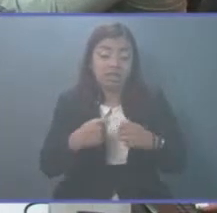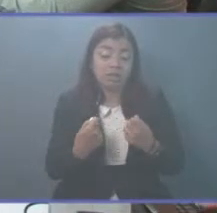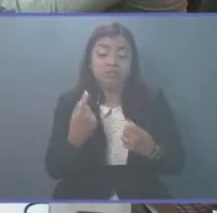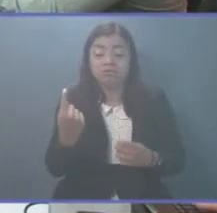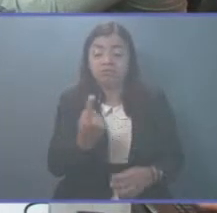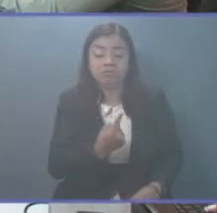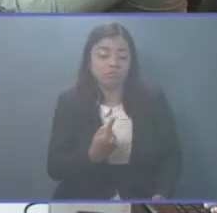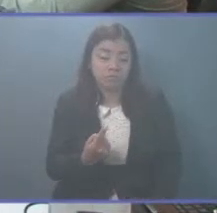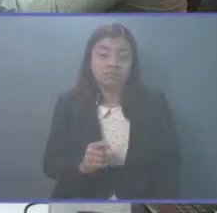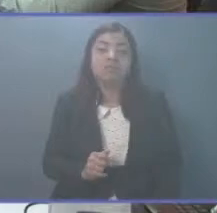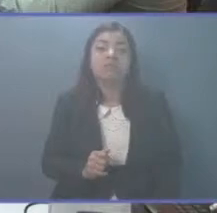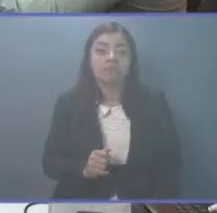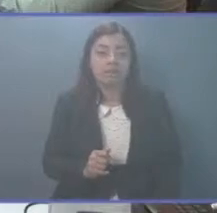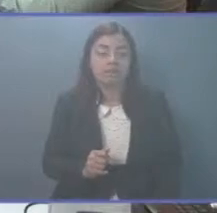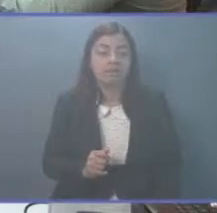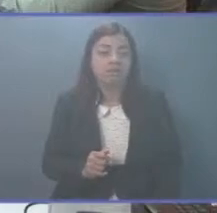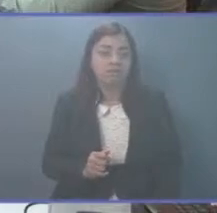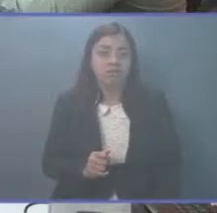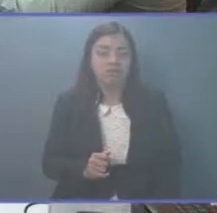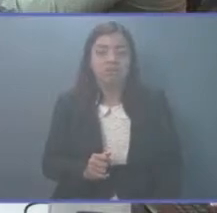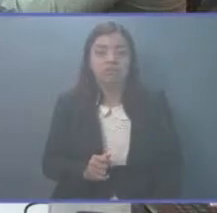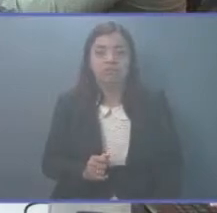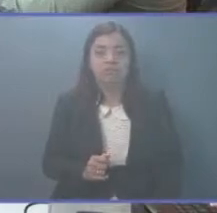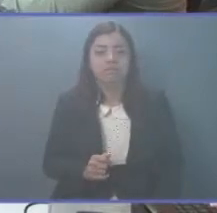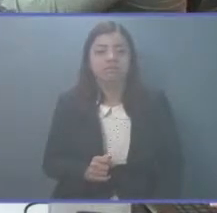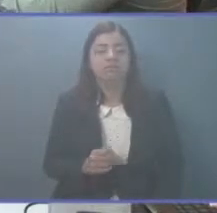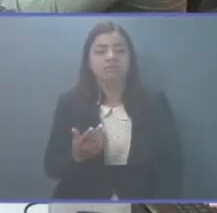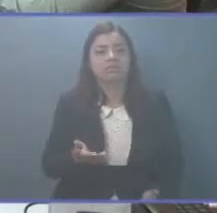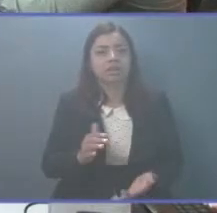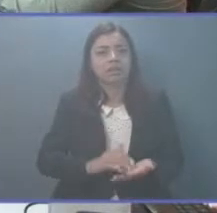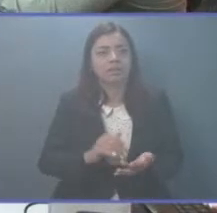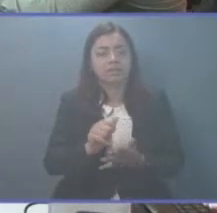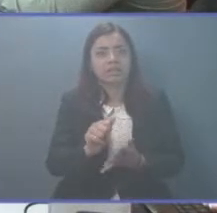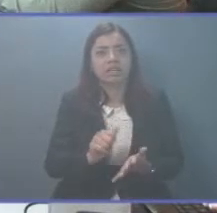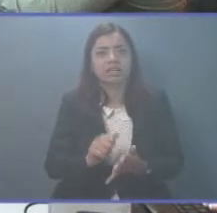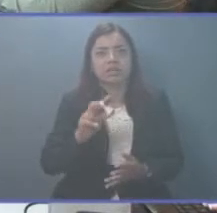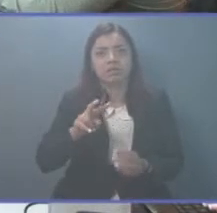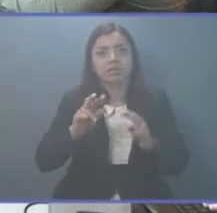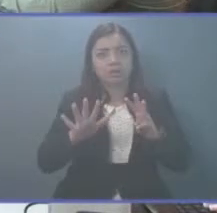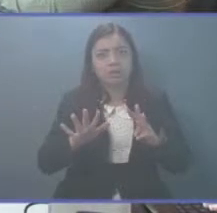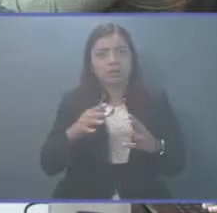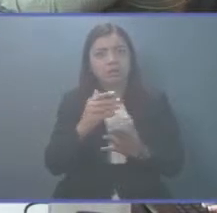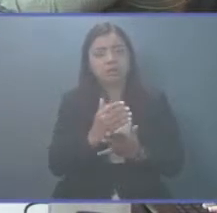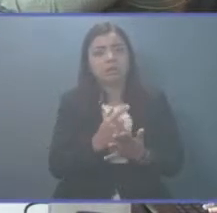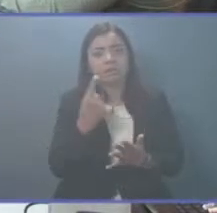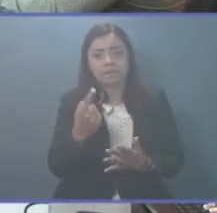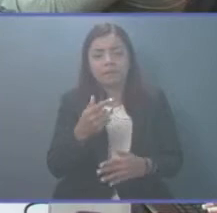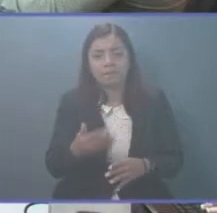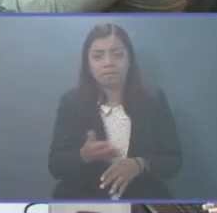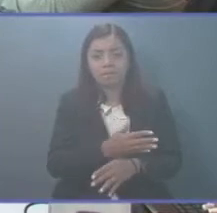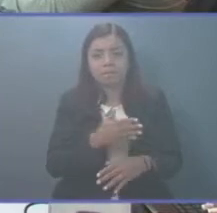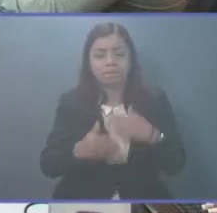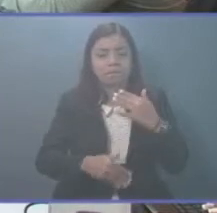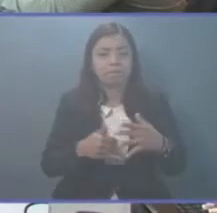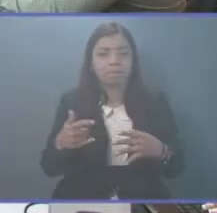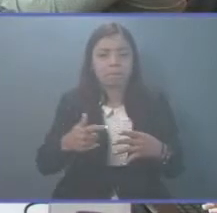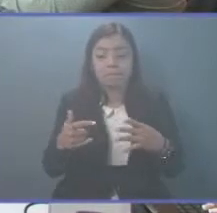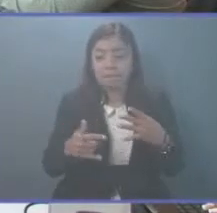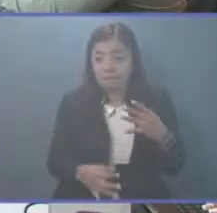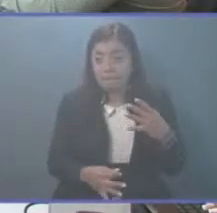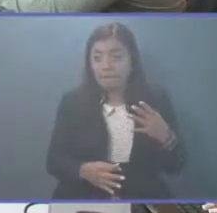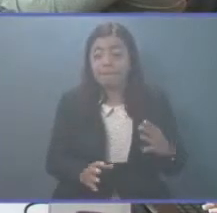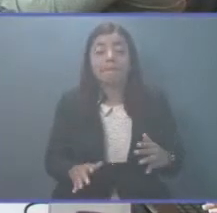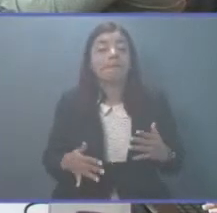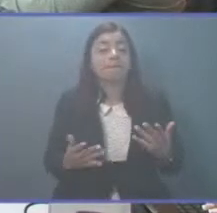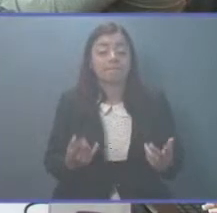Y promoción del delito. Repito nuevamente, artículo 28, deberá recibirse de manera anticipada la deposición